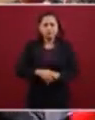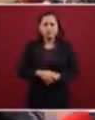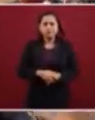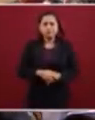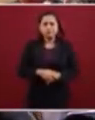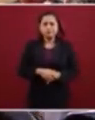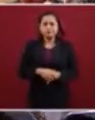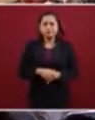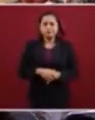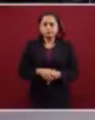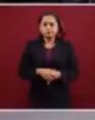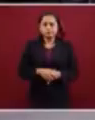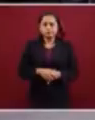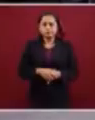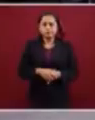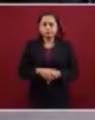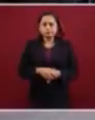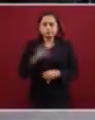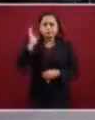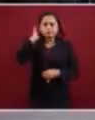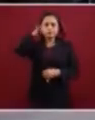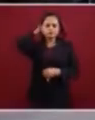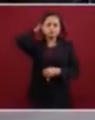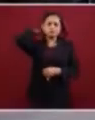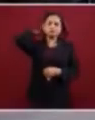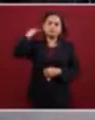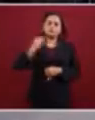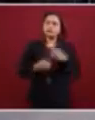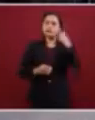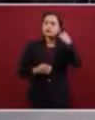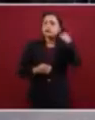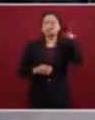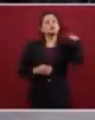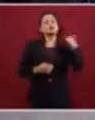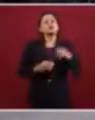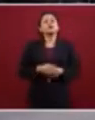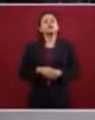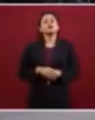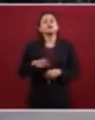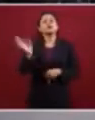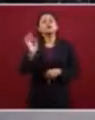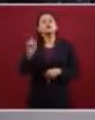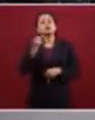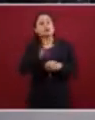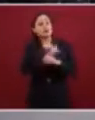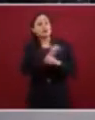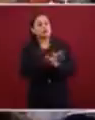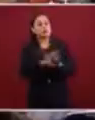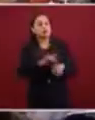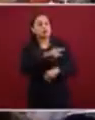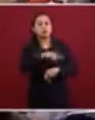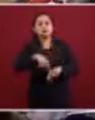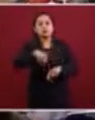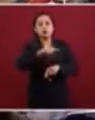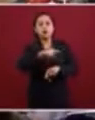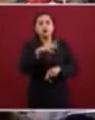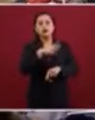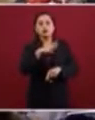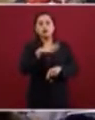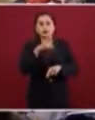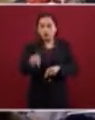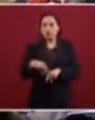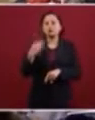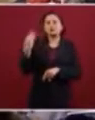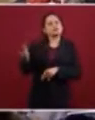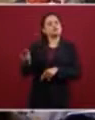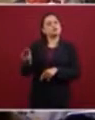Se va a su casa, cierra la puerta y el ejército se retira. Si hay video, si hay información, se les entrega. Pero está descartado que haya el video,